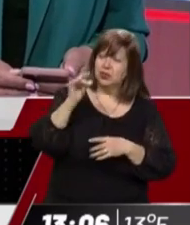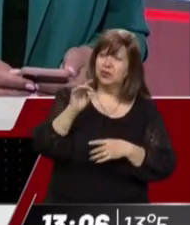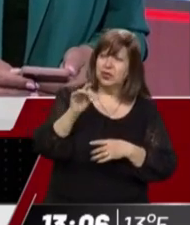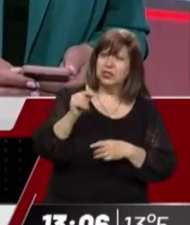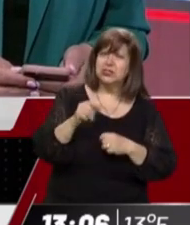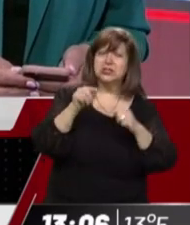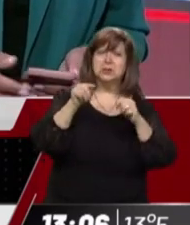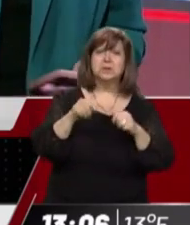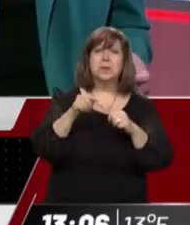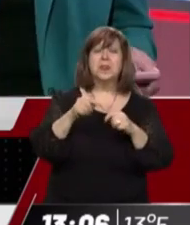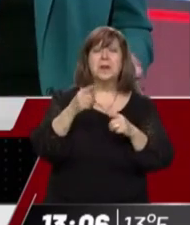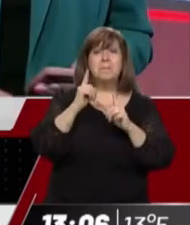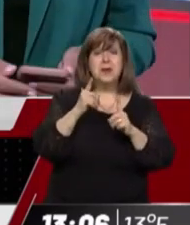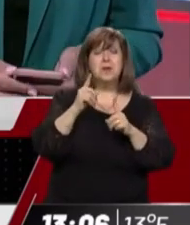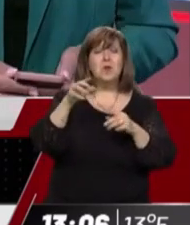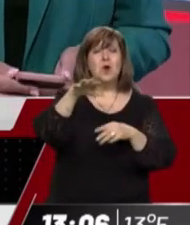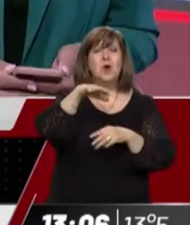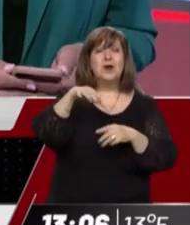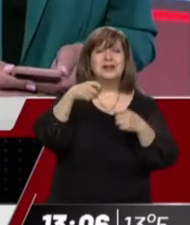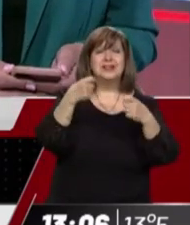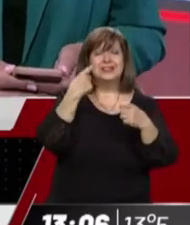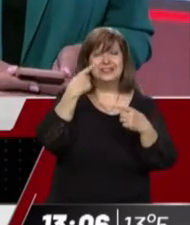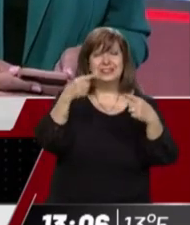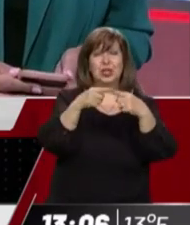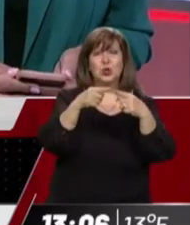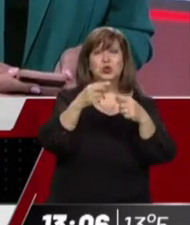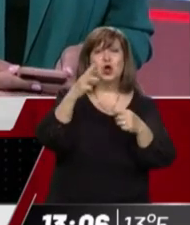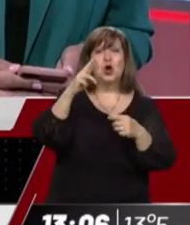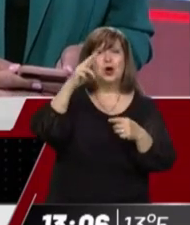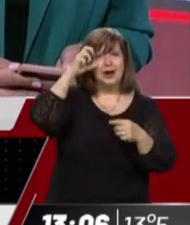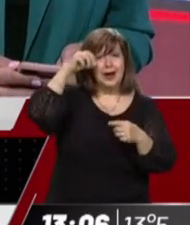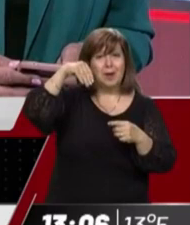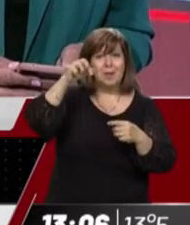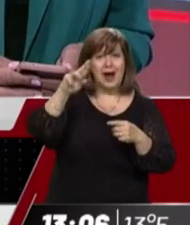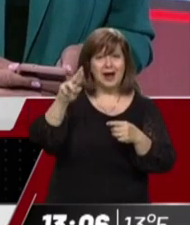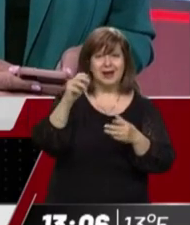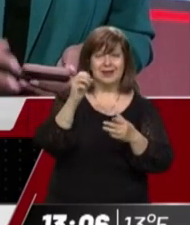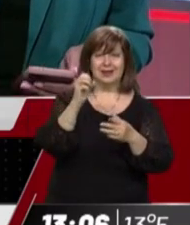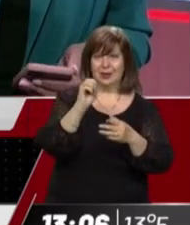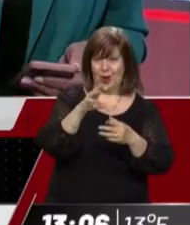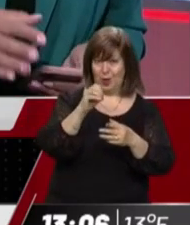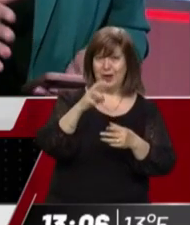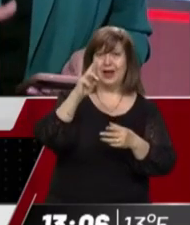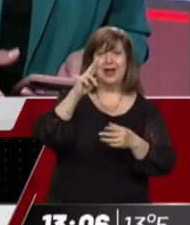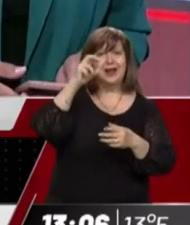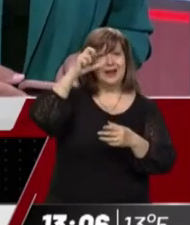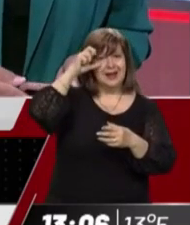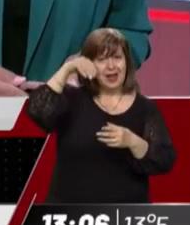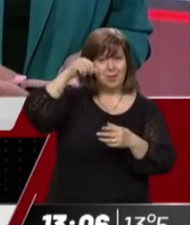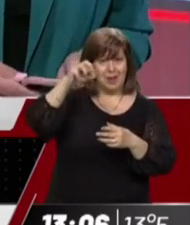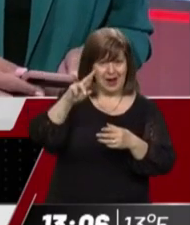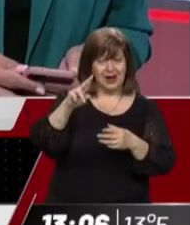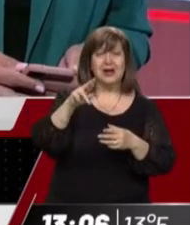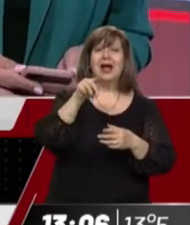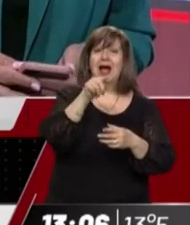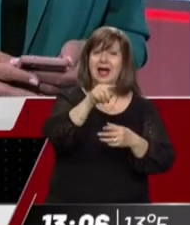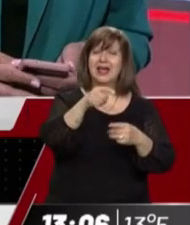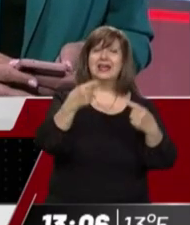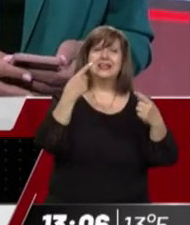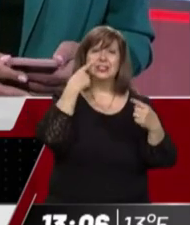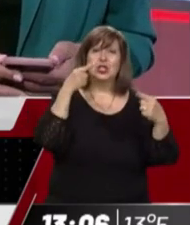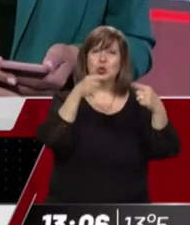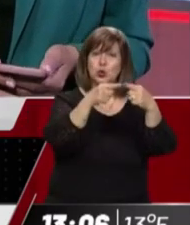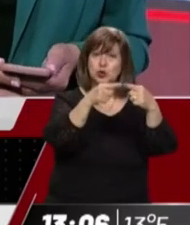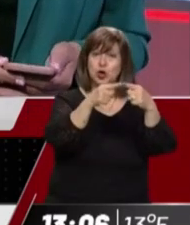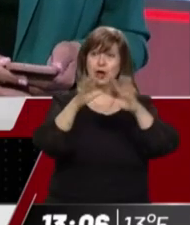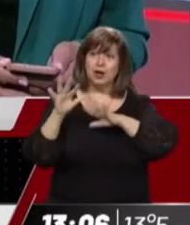en Guaymallén, la verdad que lo hacían tratando de ayudar. Y está bueno que se vaya para el debate en cada una de las familias. ¿Y saben lo que nos